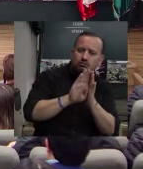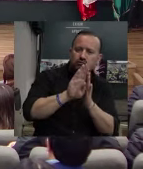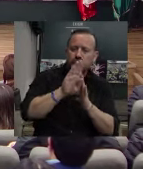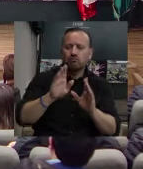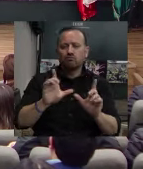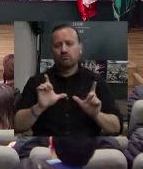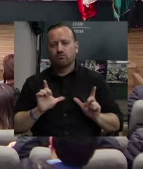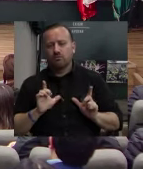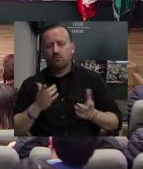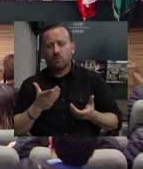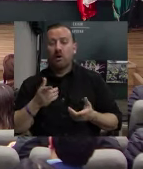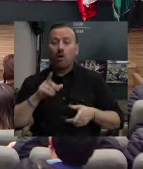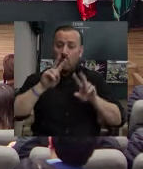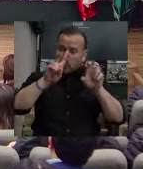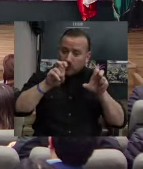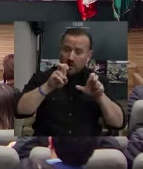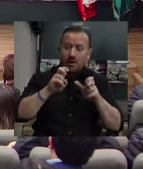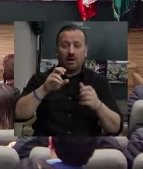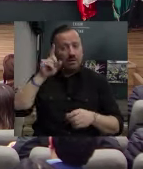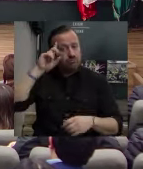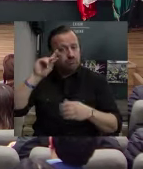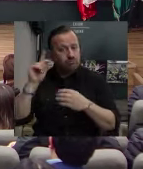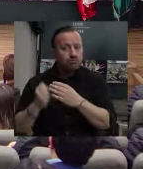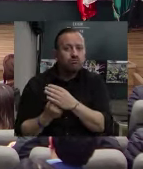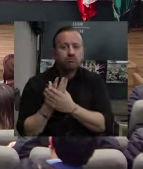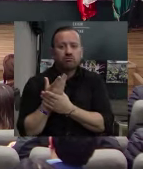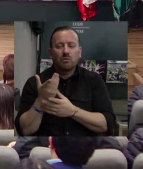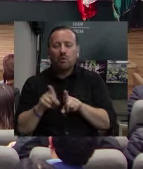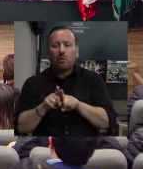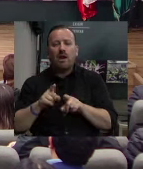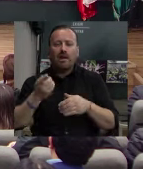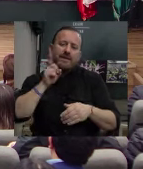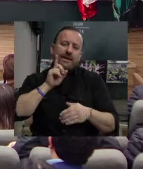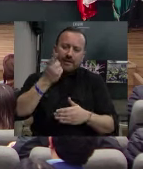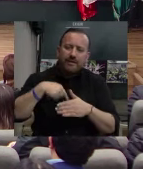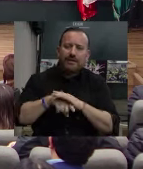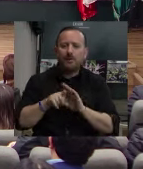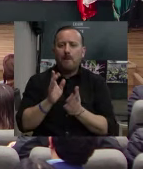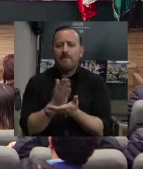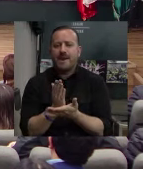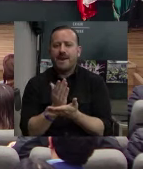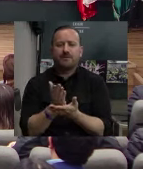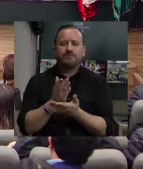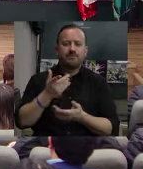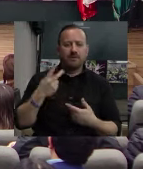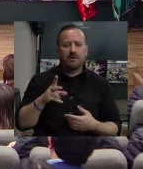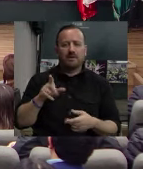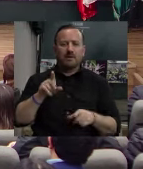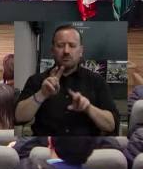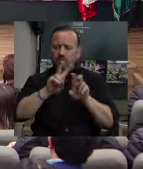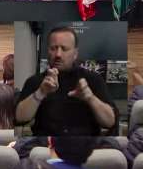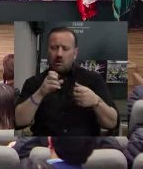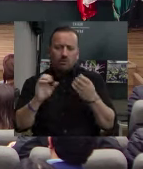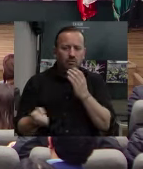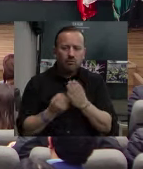está presente dentro de nuestros planes estratégicos ya la vimos eh Muy relacionada con con Innovación